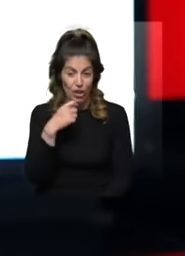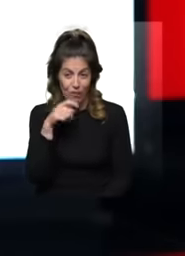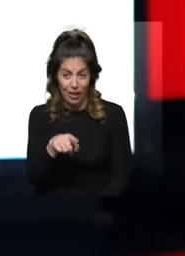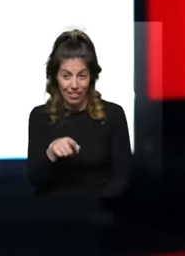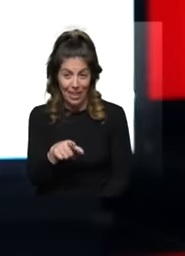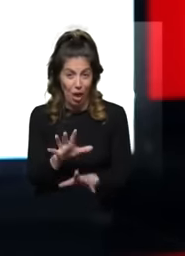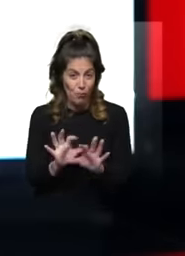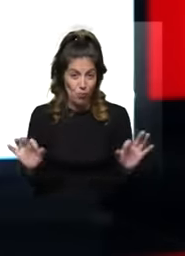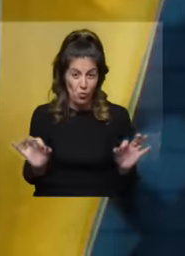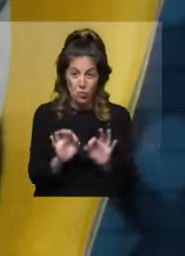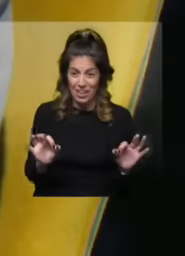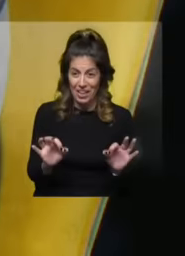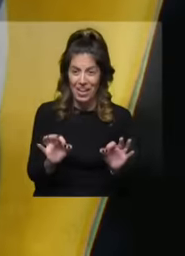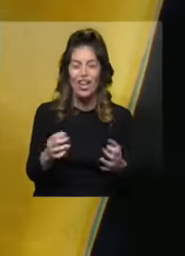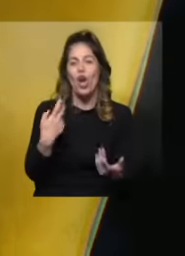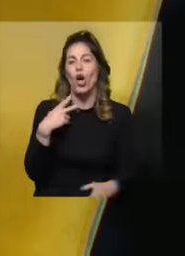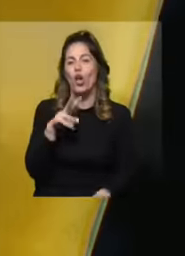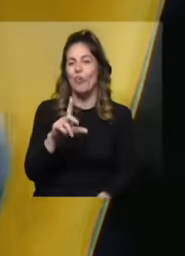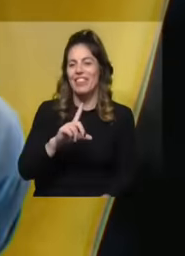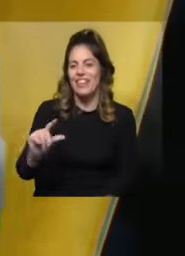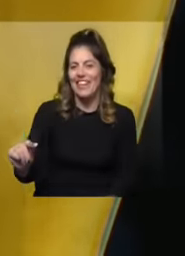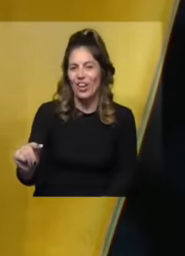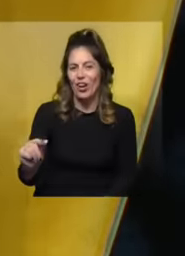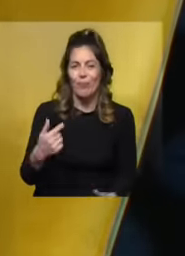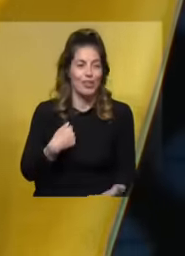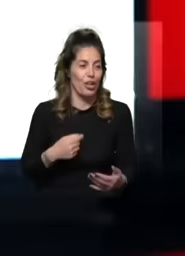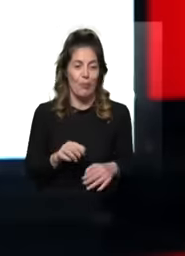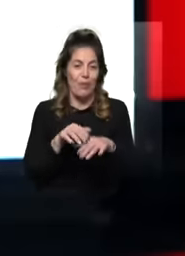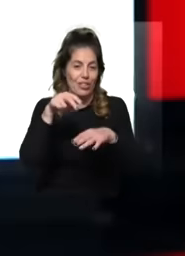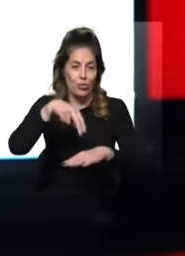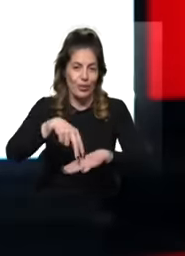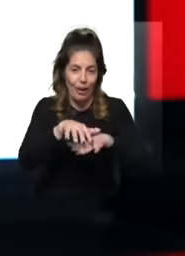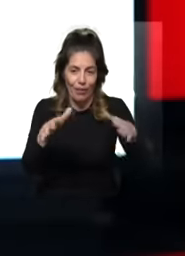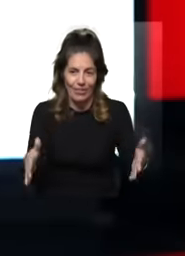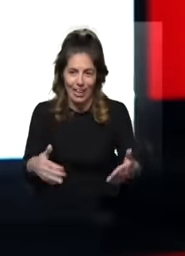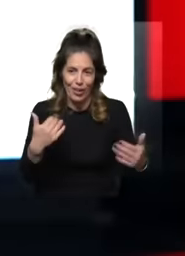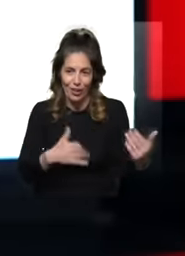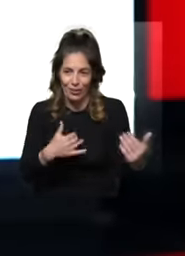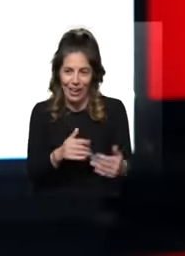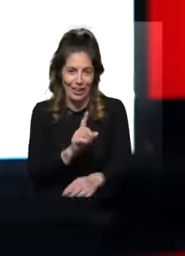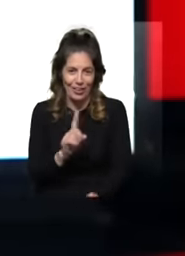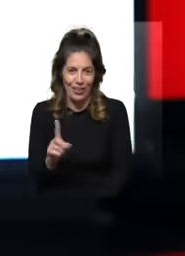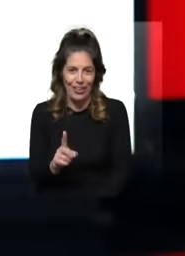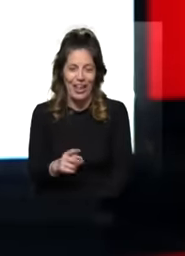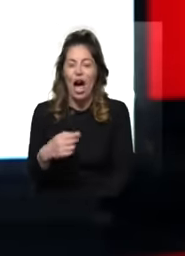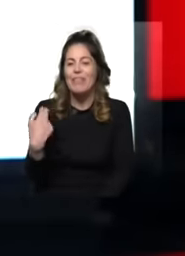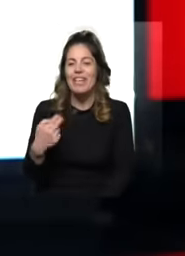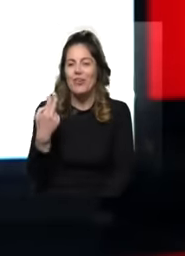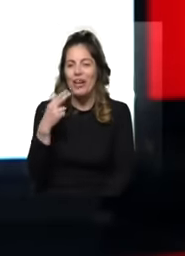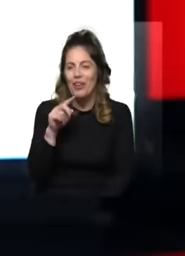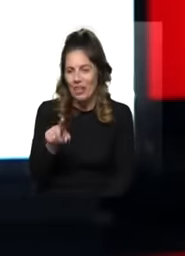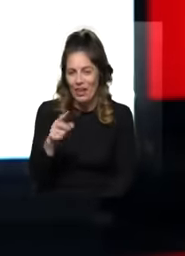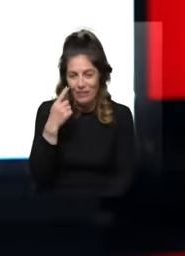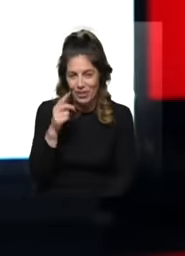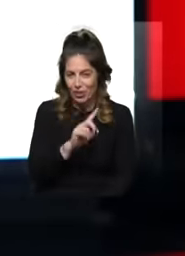profe. No, pero las vi de lejos porque yo no me iba a subir a un escenario a cantar. No, pensé que nunca los habías visto.